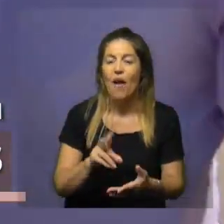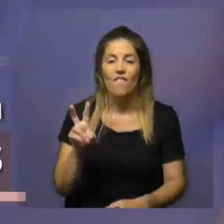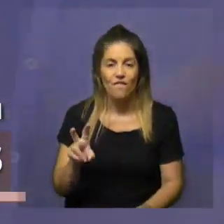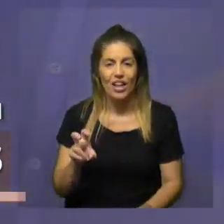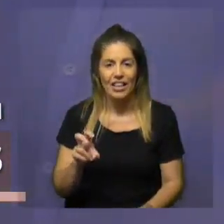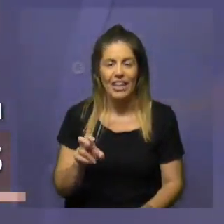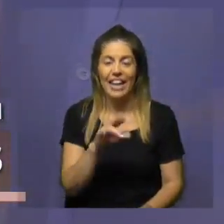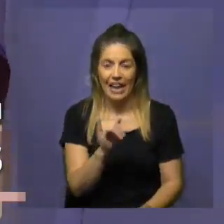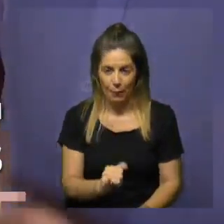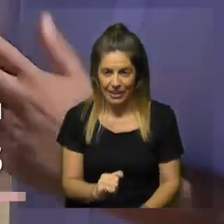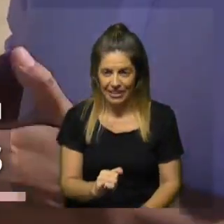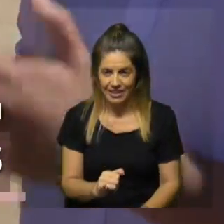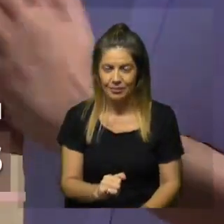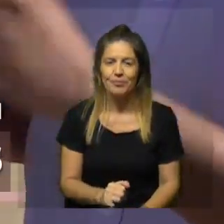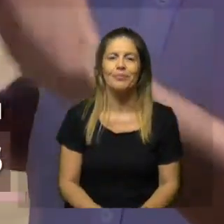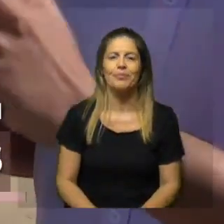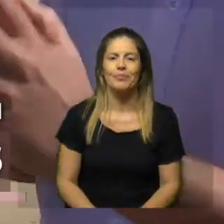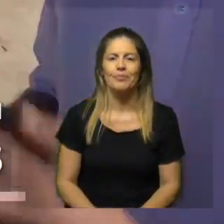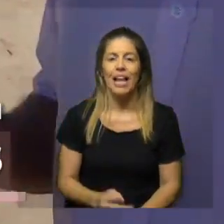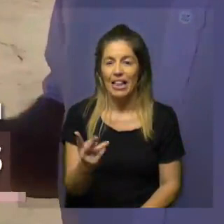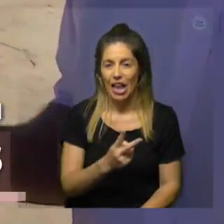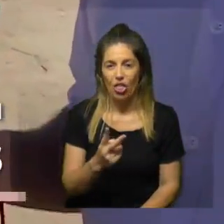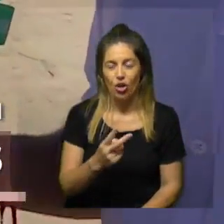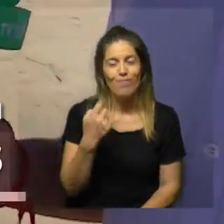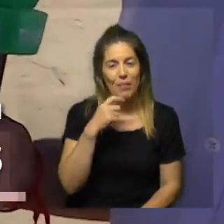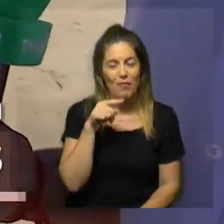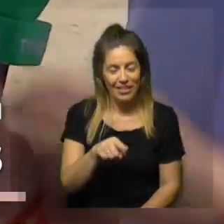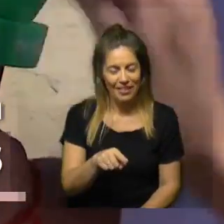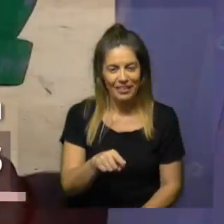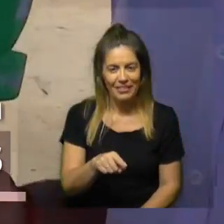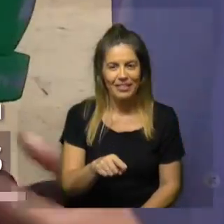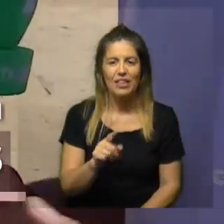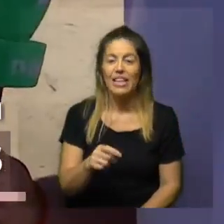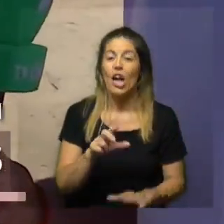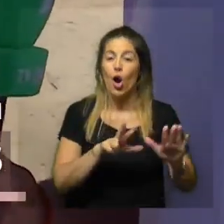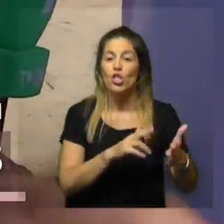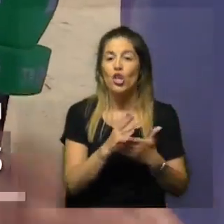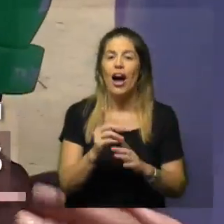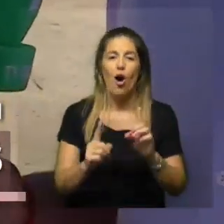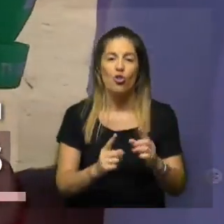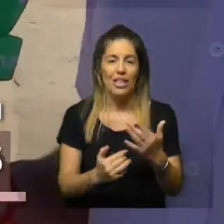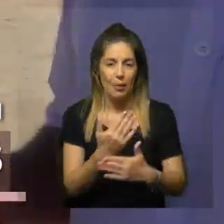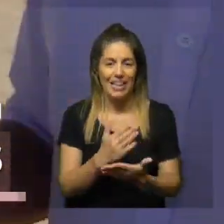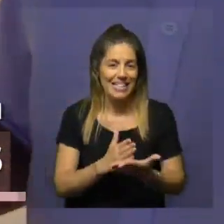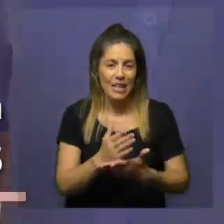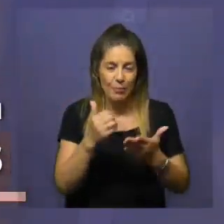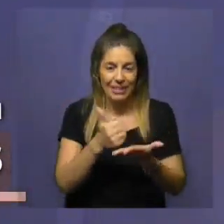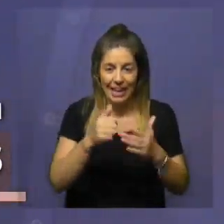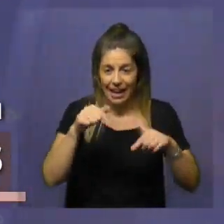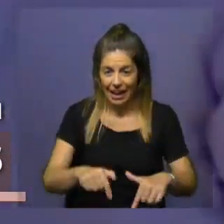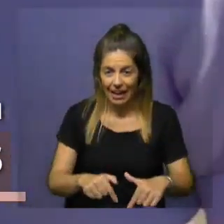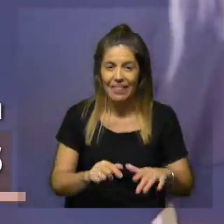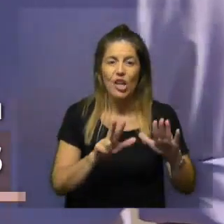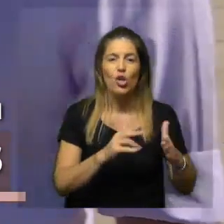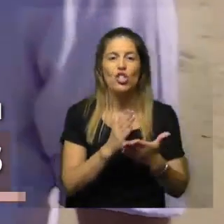Playa Ramírez. Bien, Playa Verde y Playa Ramírez fueron las dos materias que me quedaron ahí. Pero así que bueno, de 8 a 11 horas siempre van a estar aquí. De 8 a 11 estamos